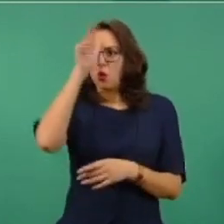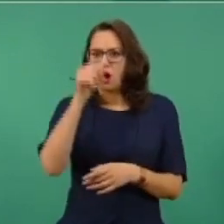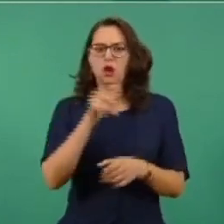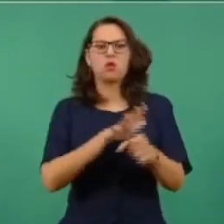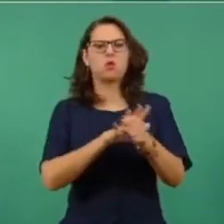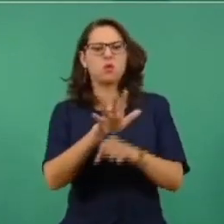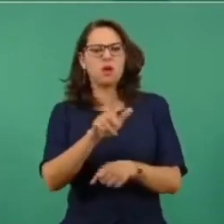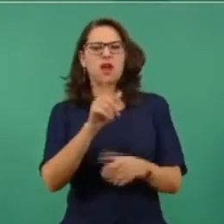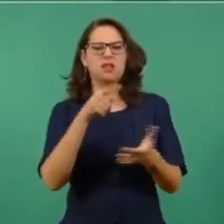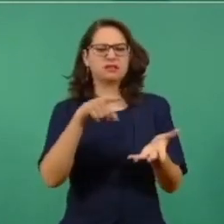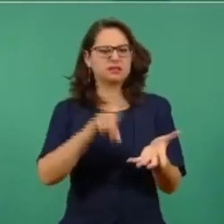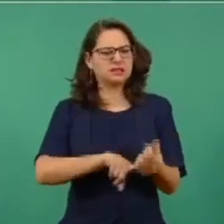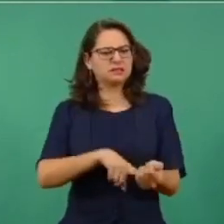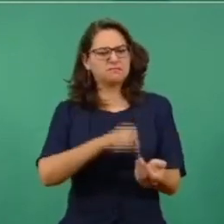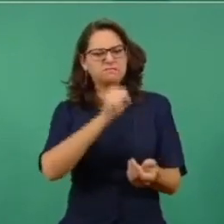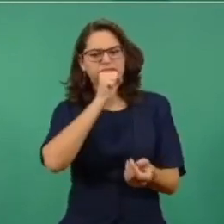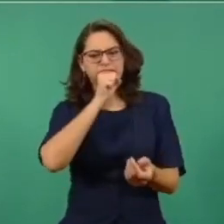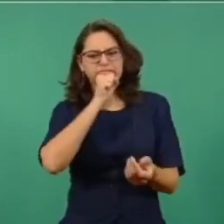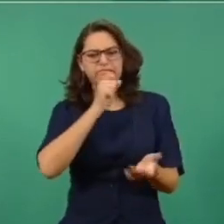consiste,